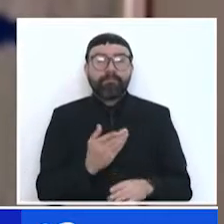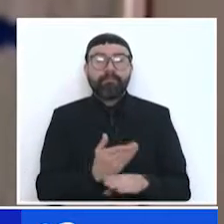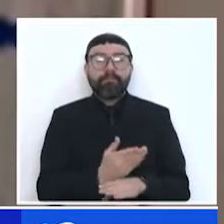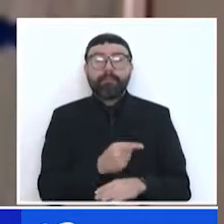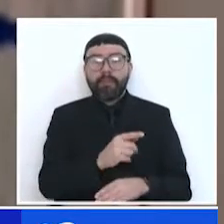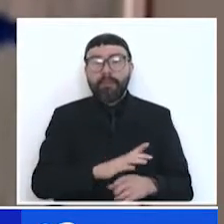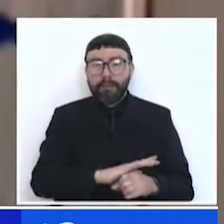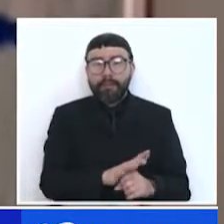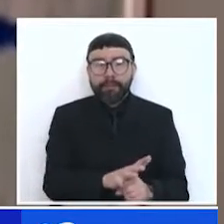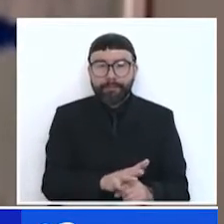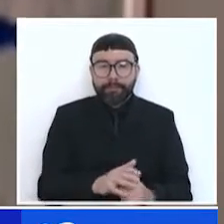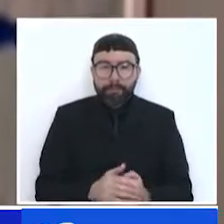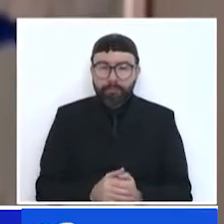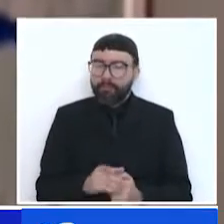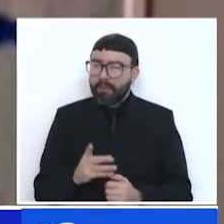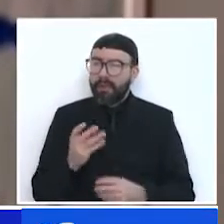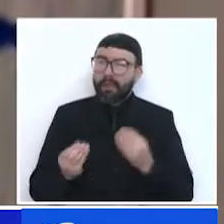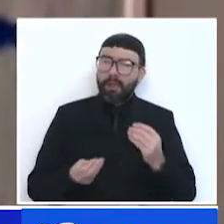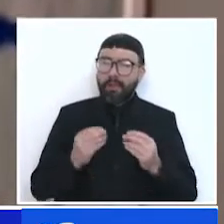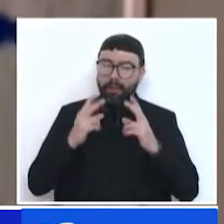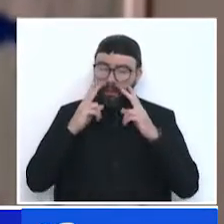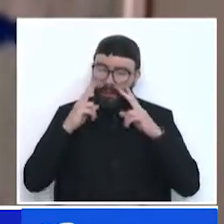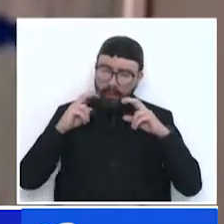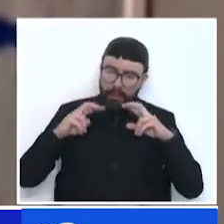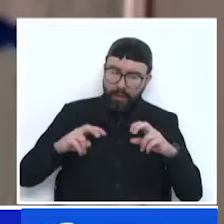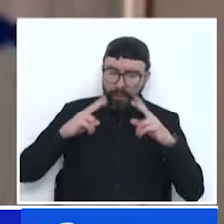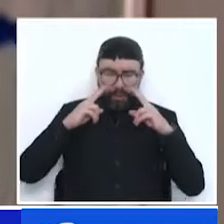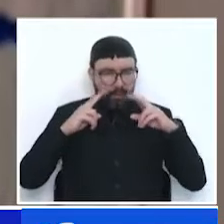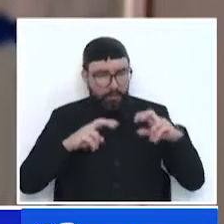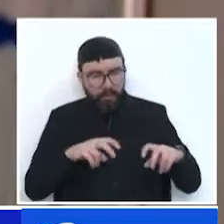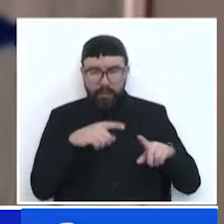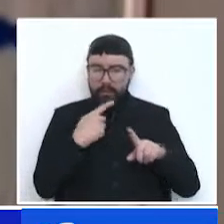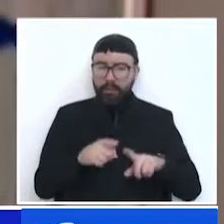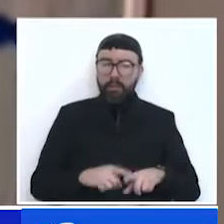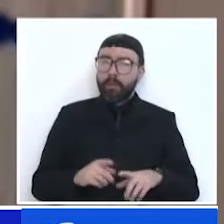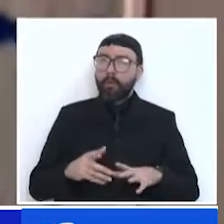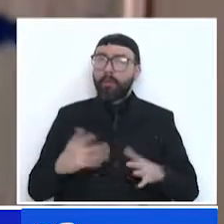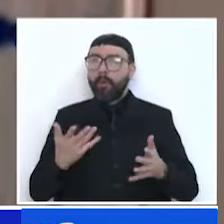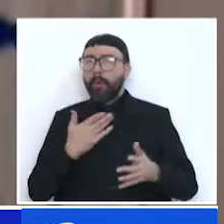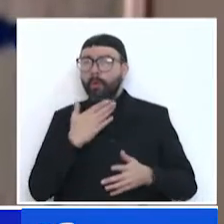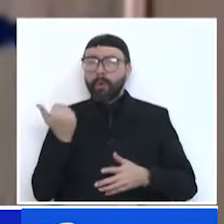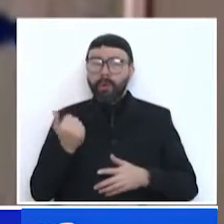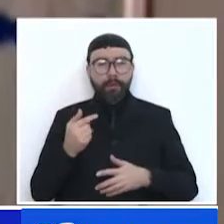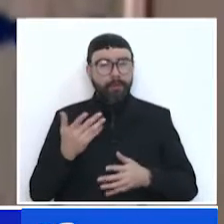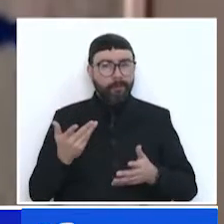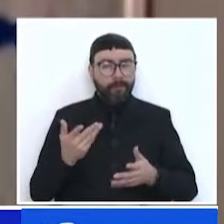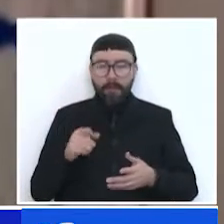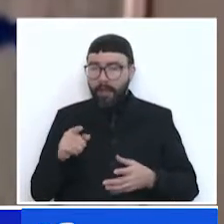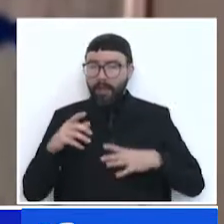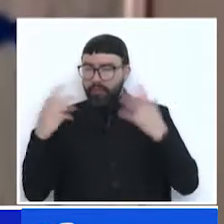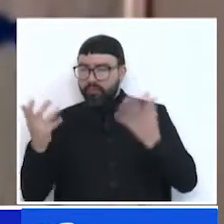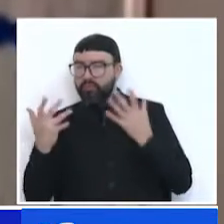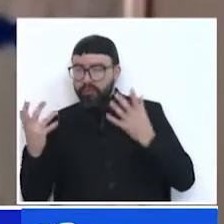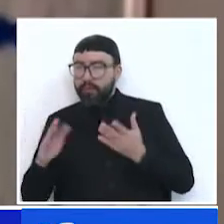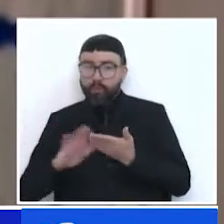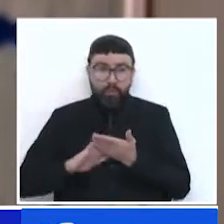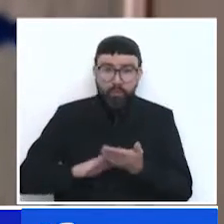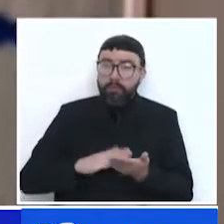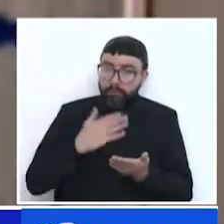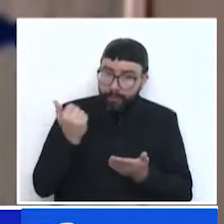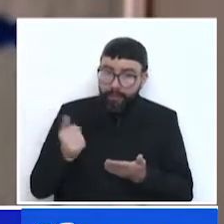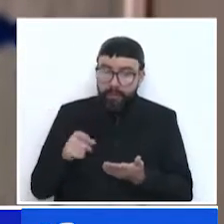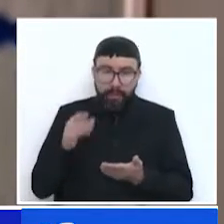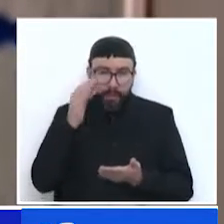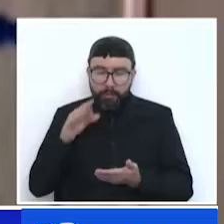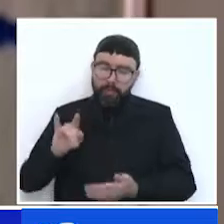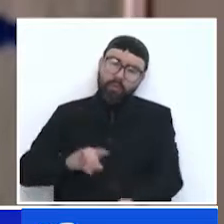COVID-19. Aquí se hicieron varios análisis. El primero fue cómo mejorar el transporte en ambulancia, tanto medicalizada como